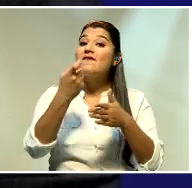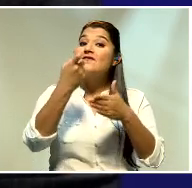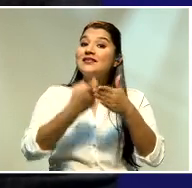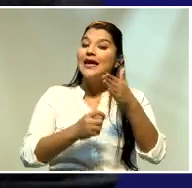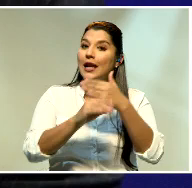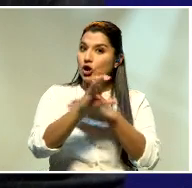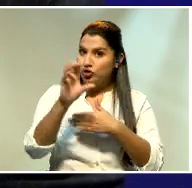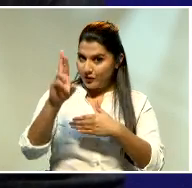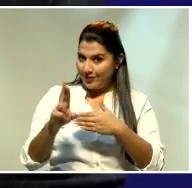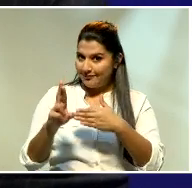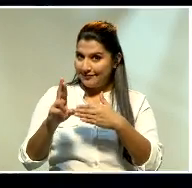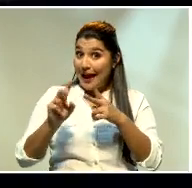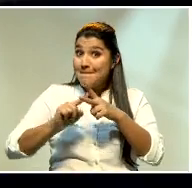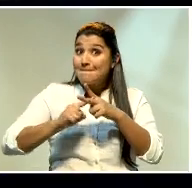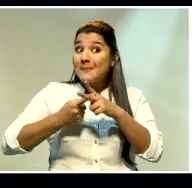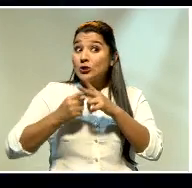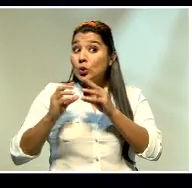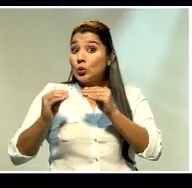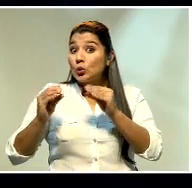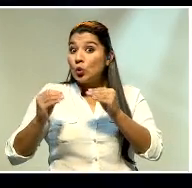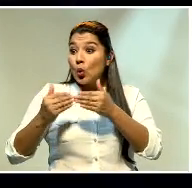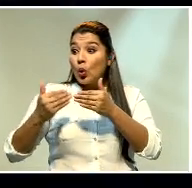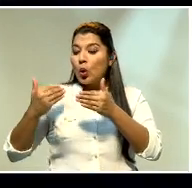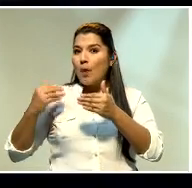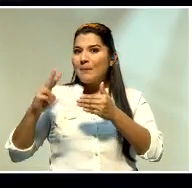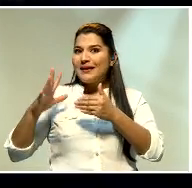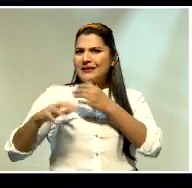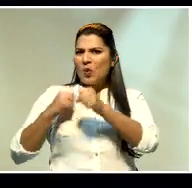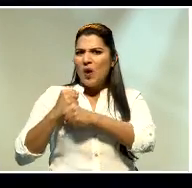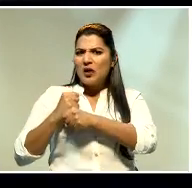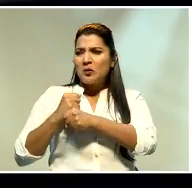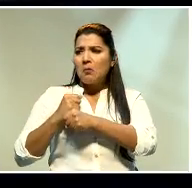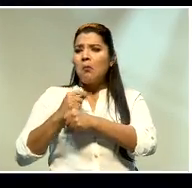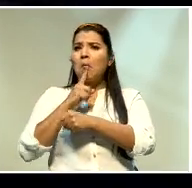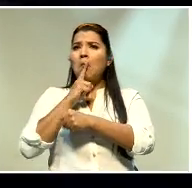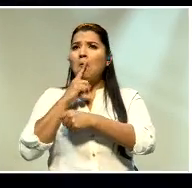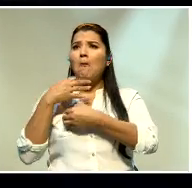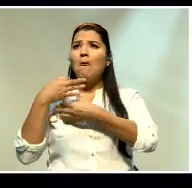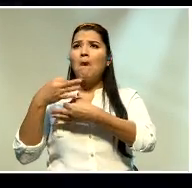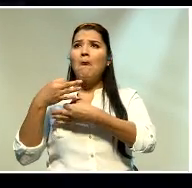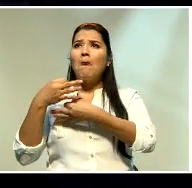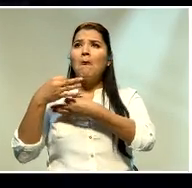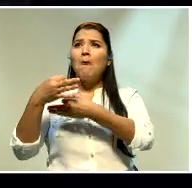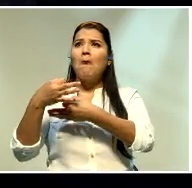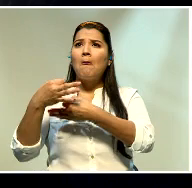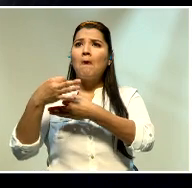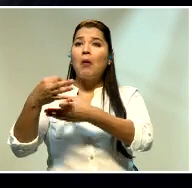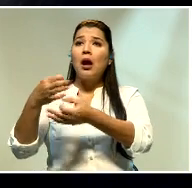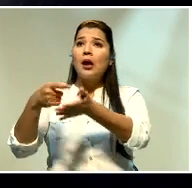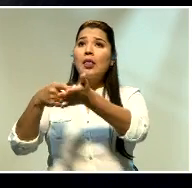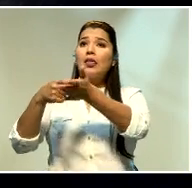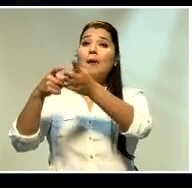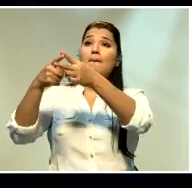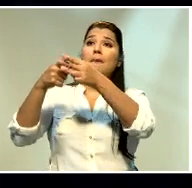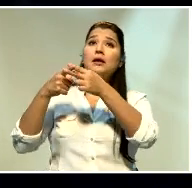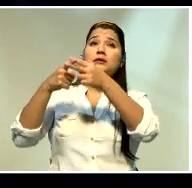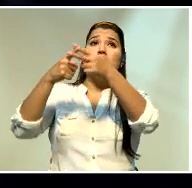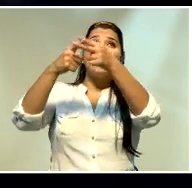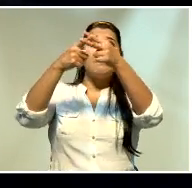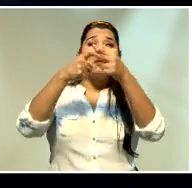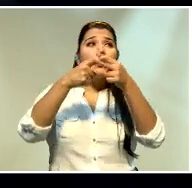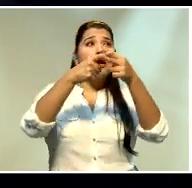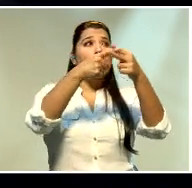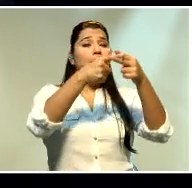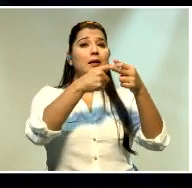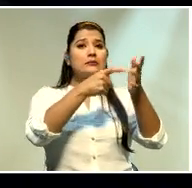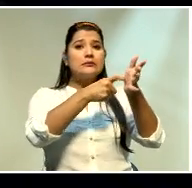Costa Rica, hace 25 años. Y fue un problema que se fue postergando y fuimos endeudándonos y endeudándonos, fuimos haciendo muchas